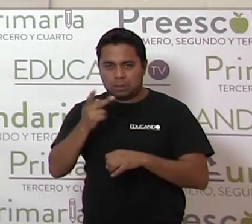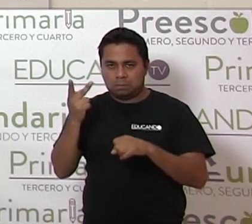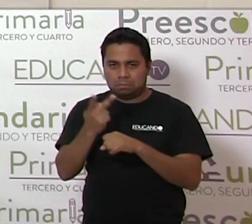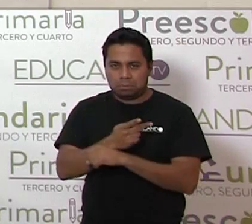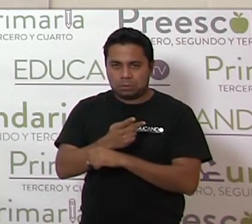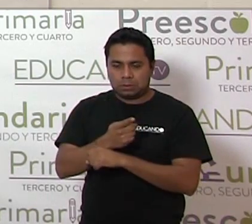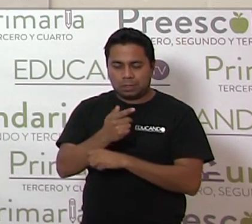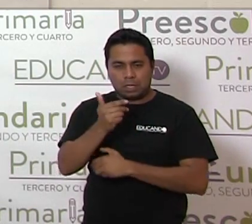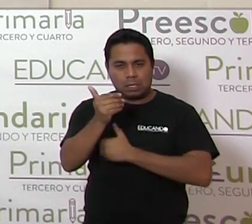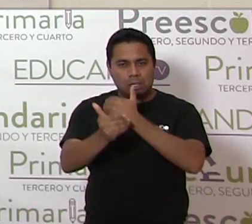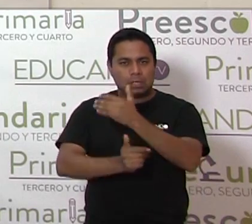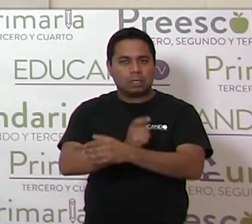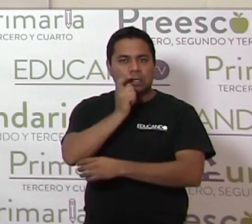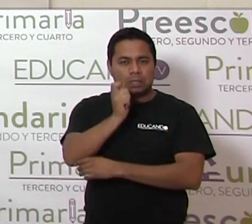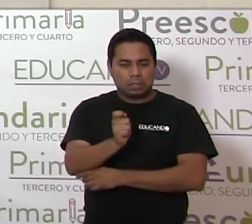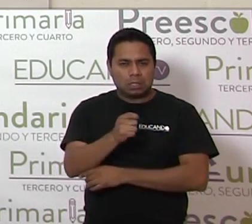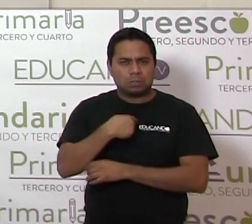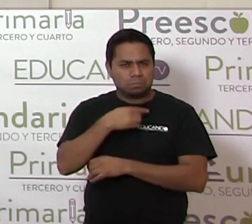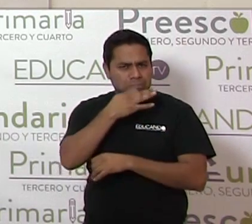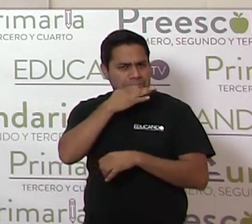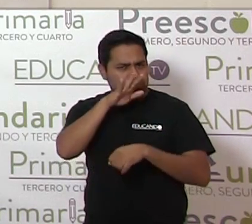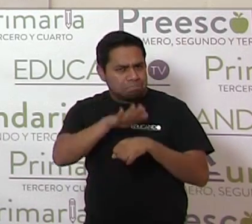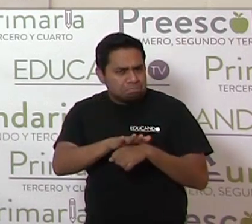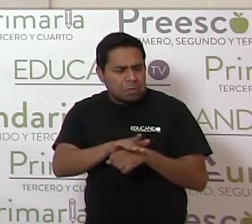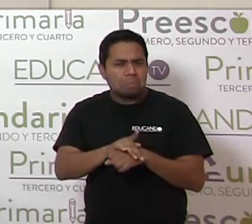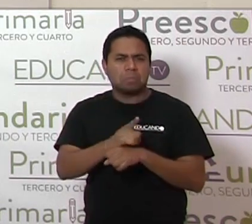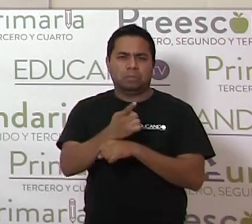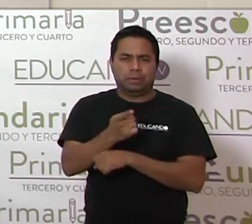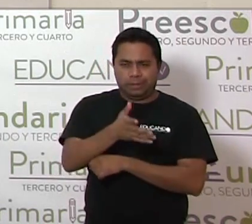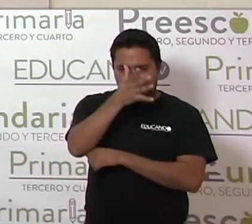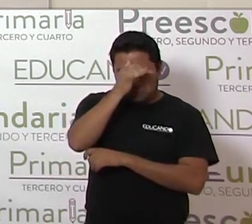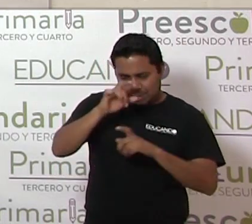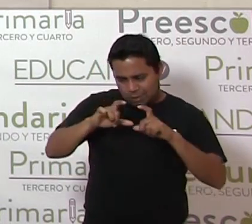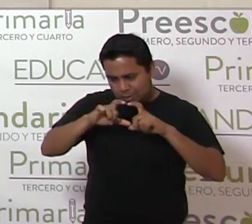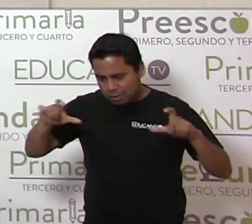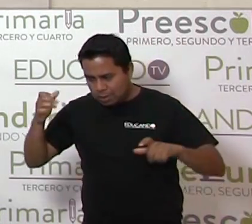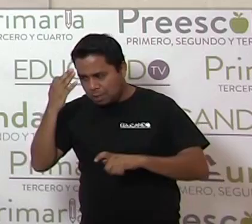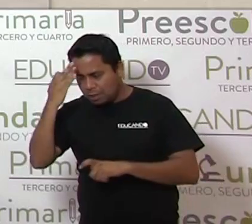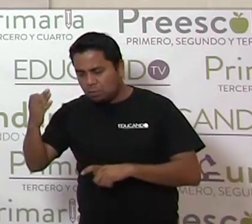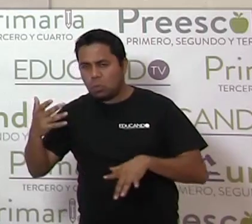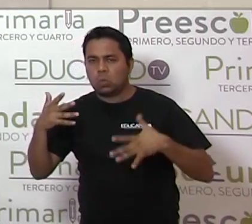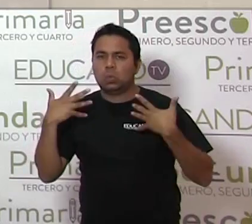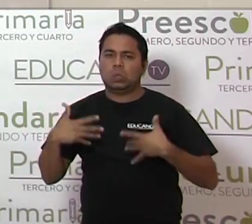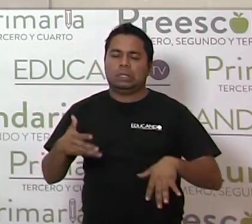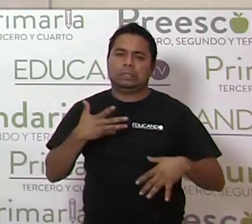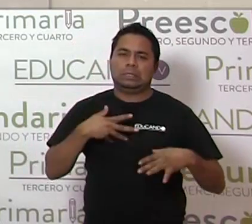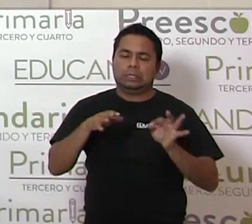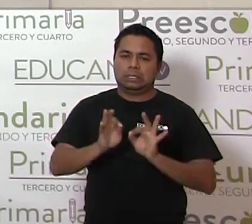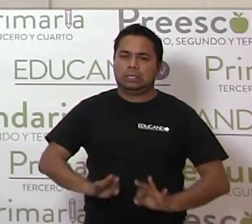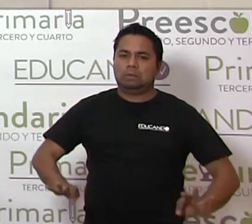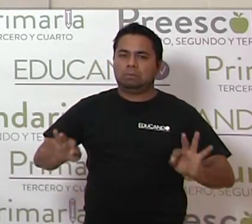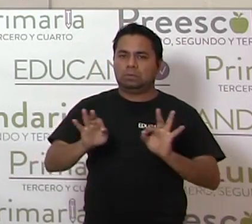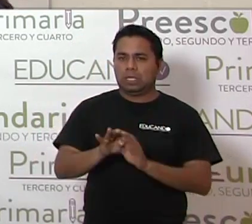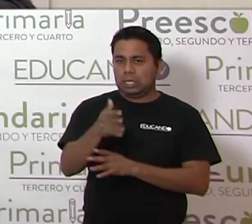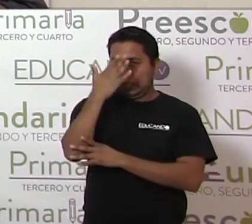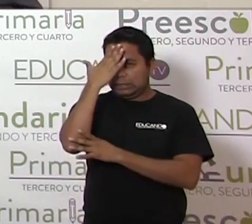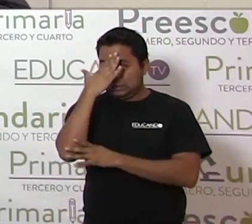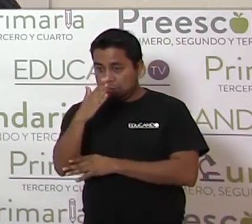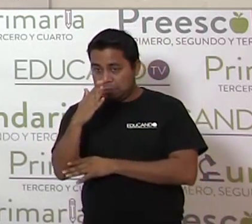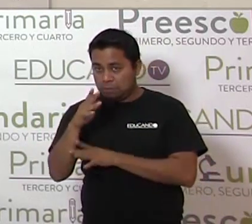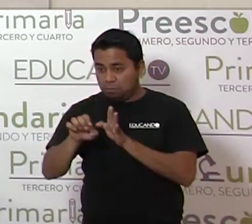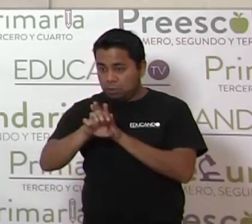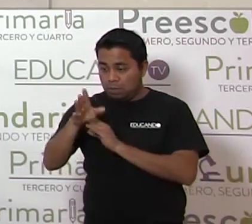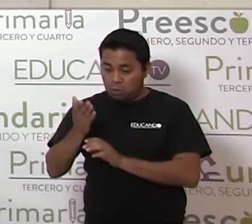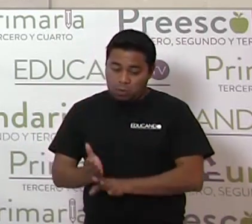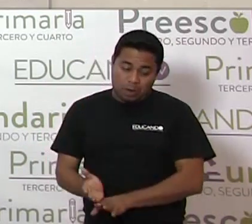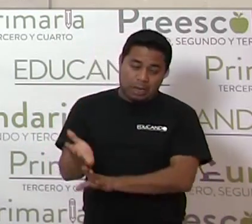pueda ocurrir el siguiente. ¿Por qué te digo esto? En las líneas del tiempo es fundamental conocer